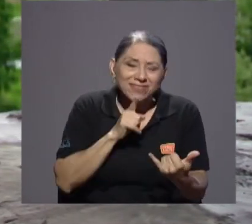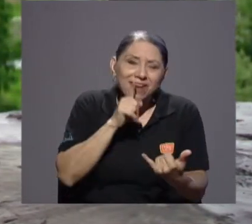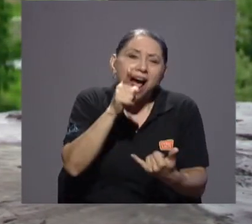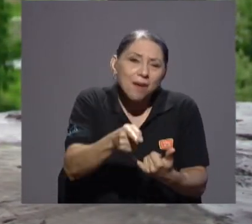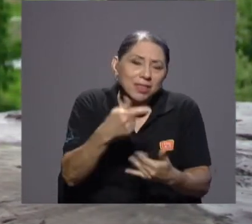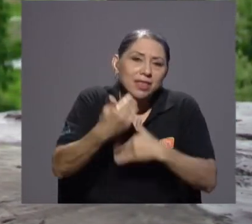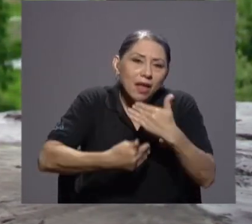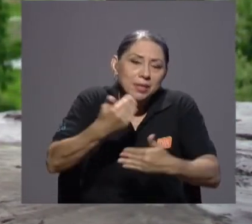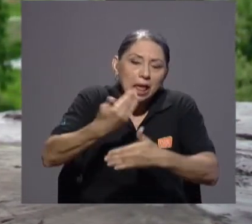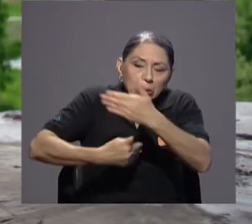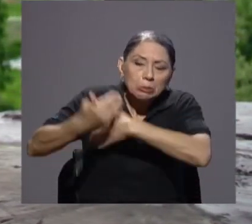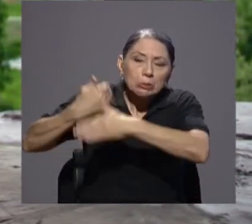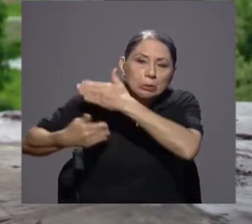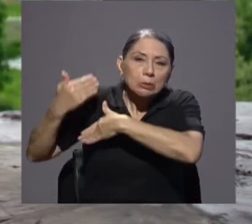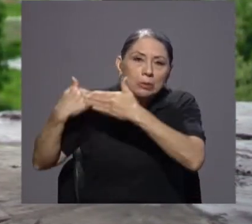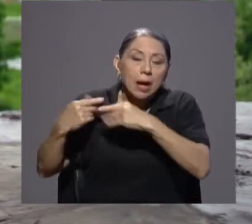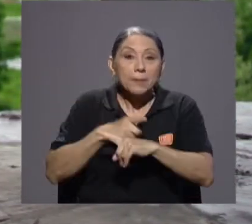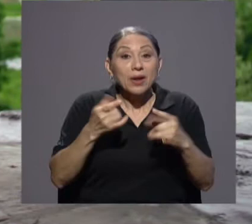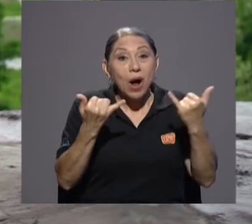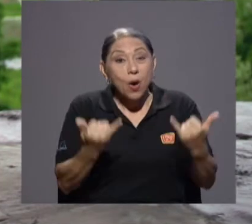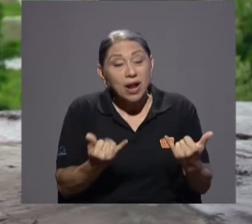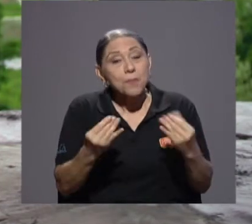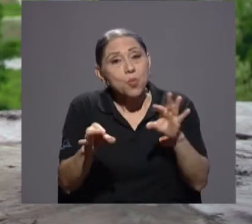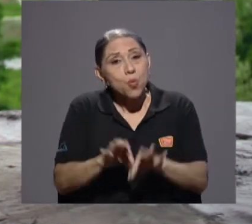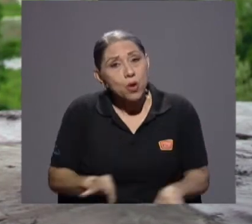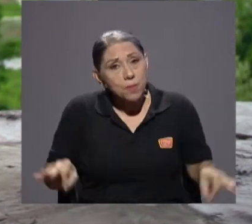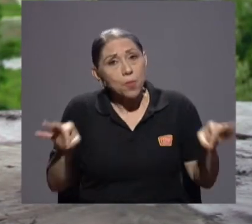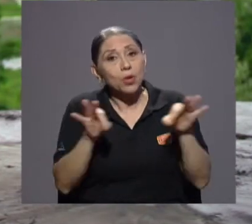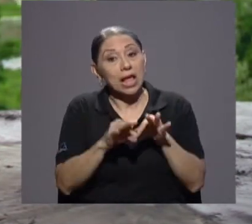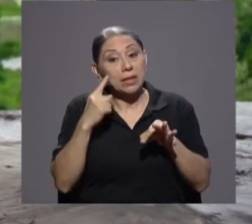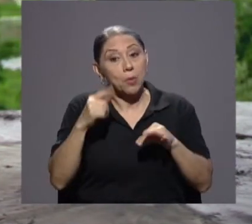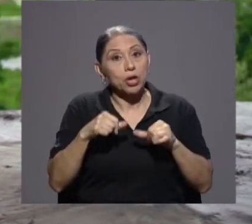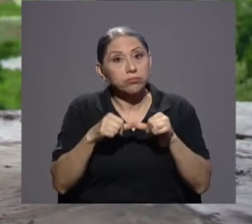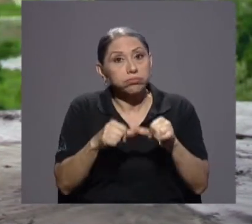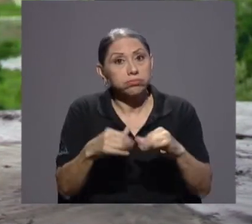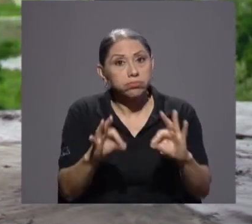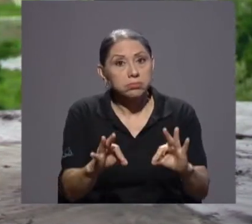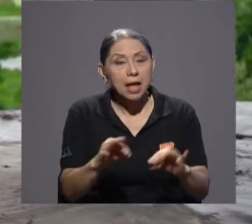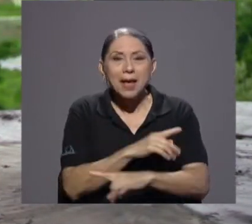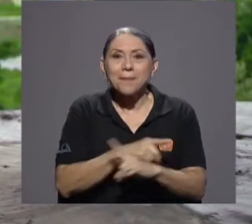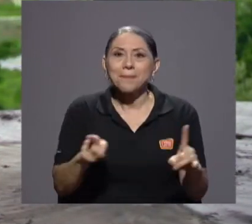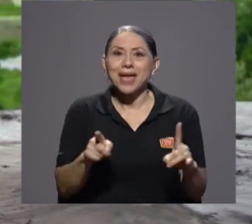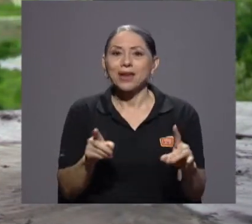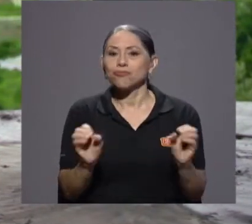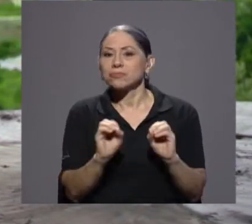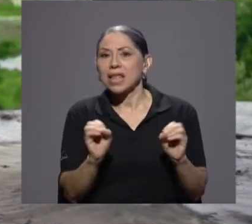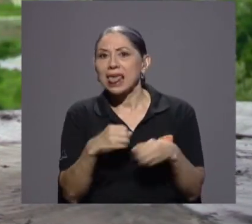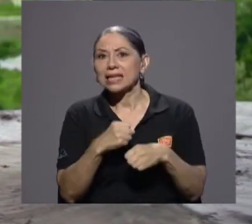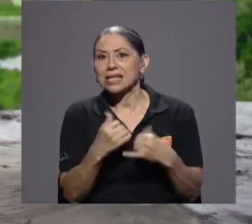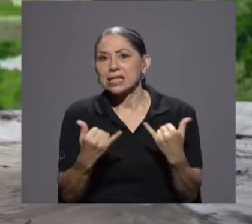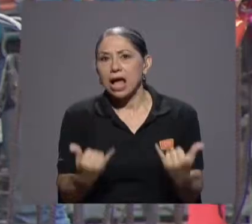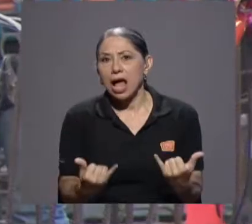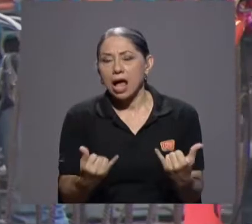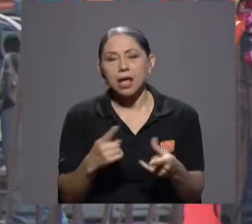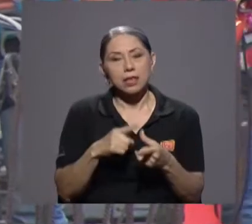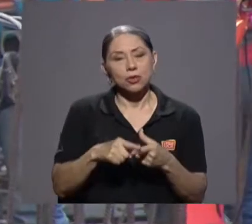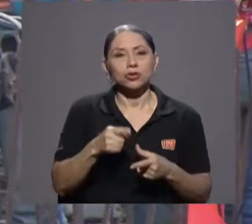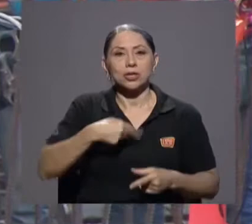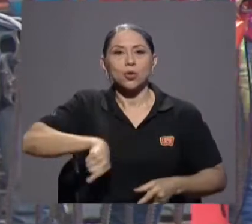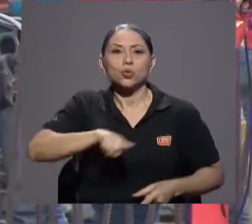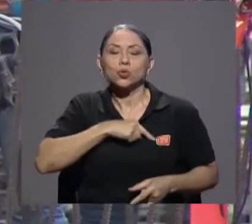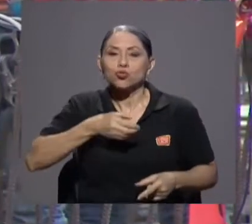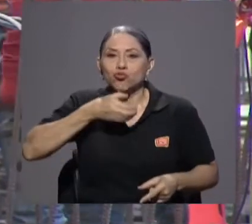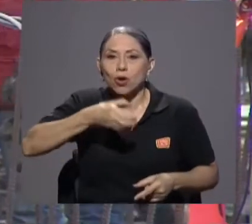impulso importante para sacar proyectos que estaban pegados o trabados, pero no hay nada que se esté gestando hacia el futuro. Y entonces parte de las recomendaciones, y